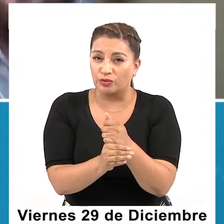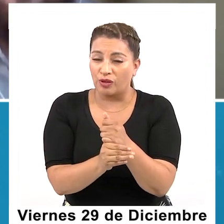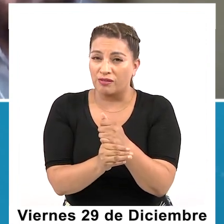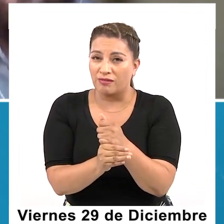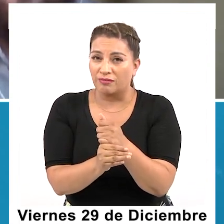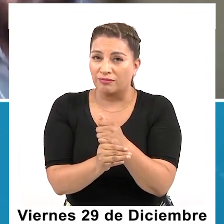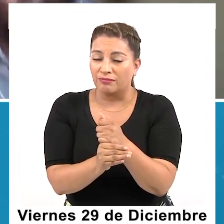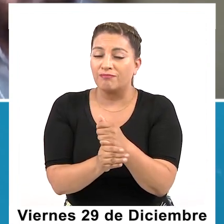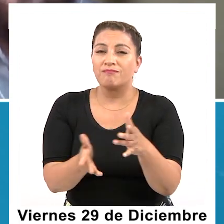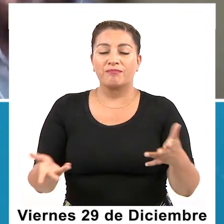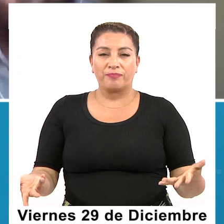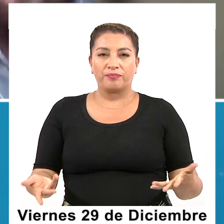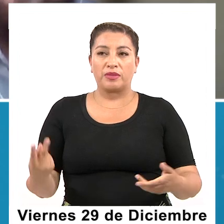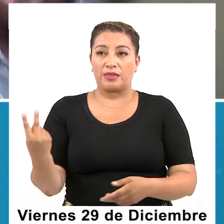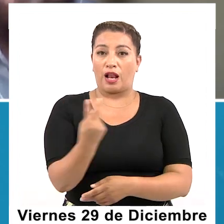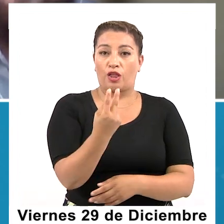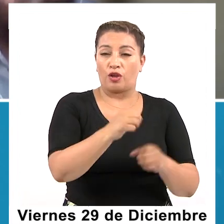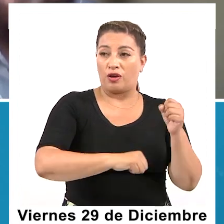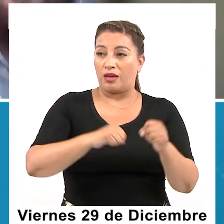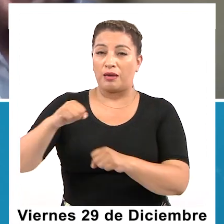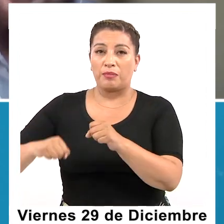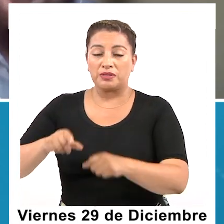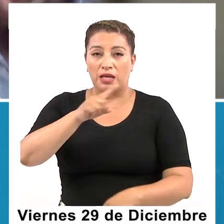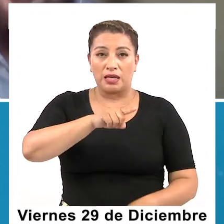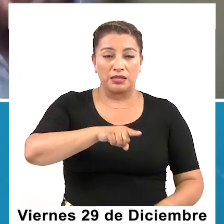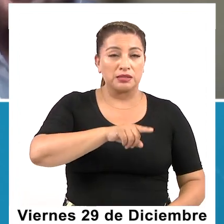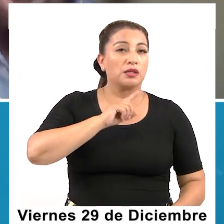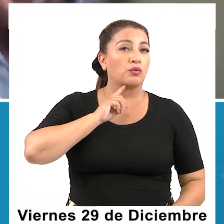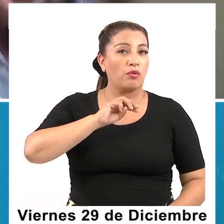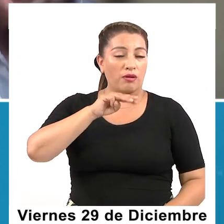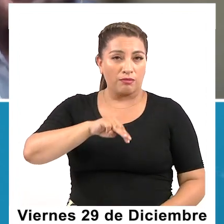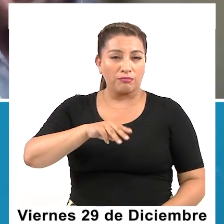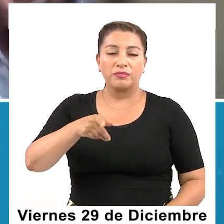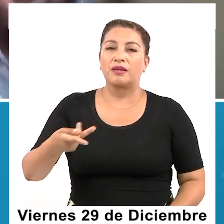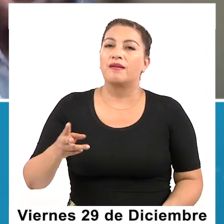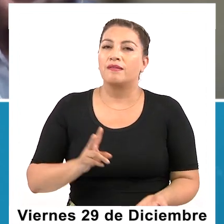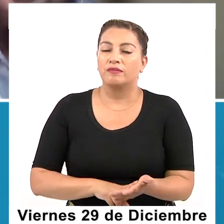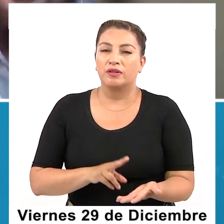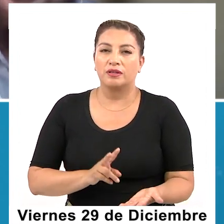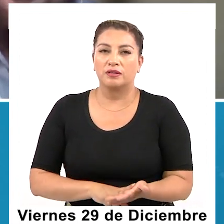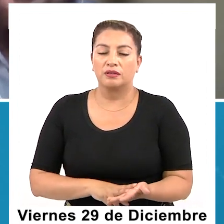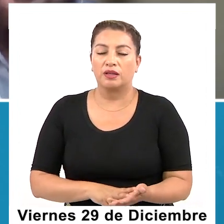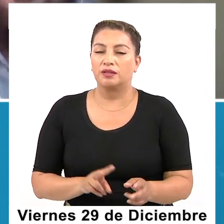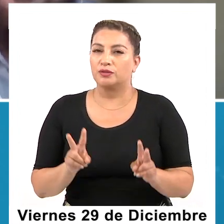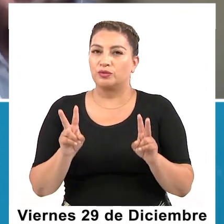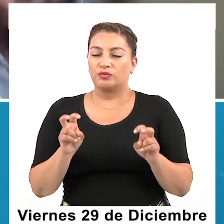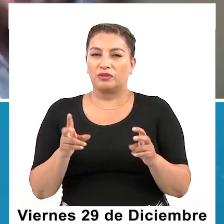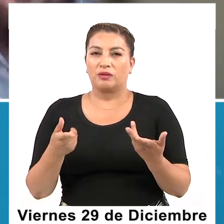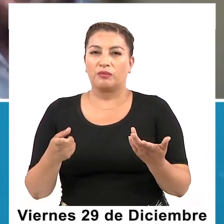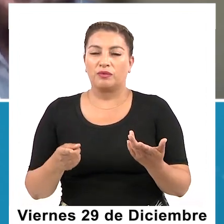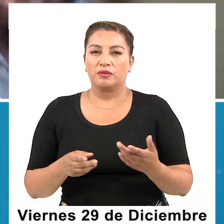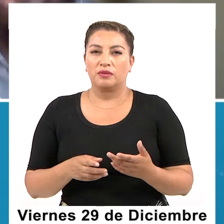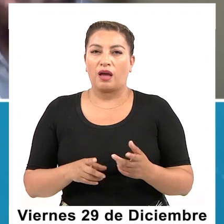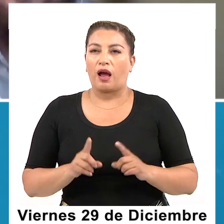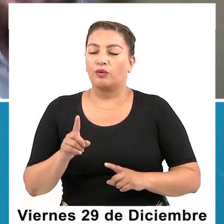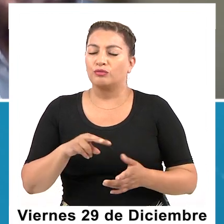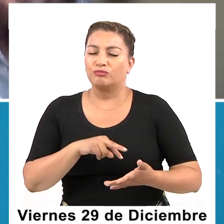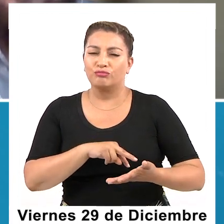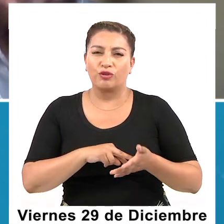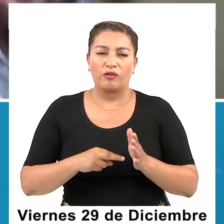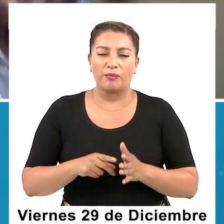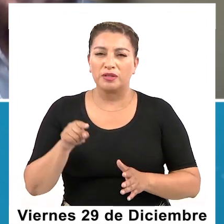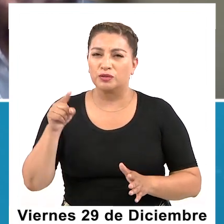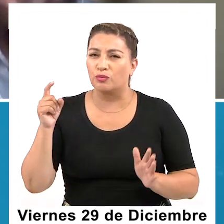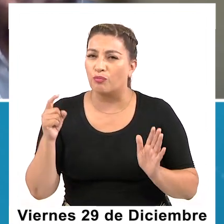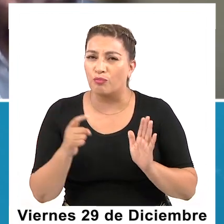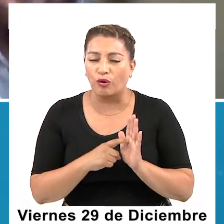general de ambos, en el caso de Sokimich particularmente, sin duda fue una cuestión que generó hasta incluso una crisis y fue uno de los